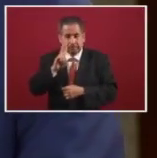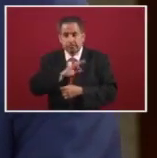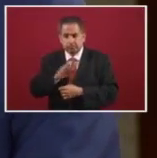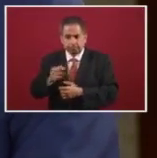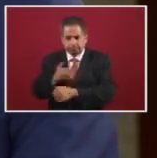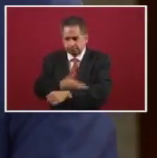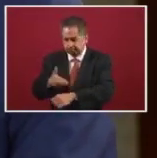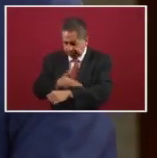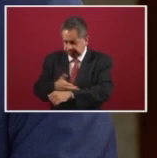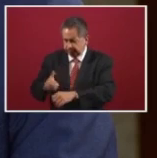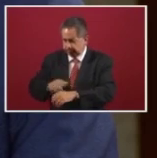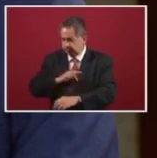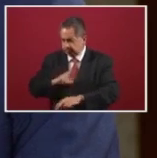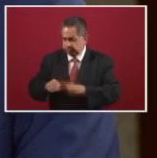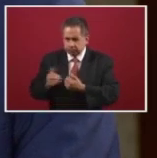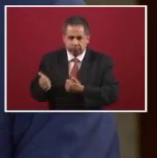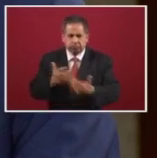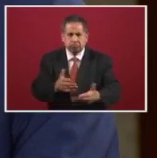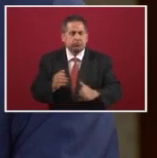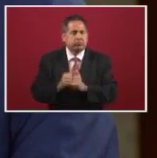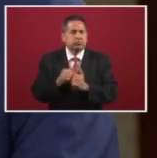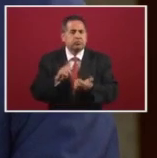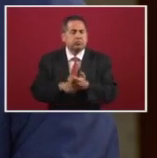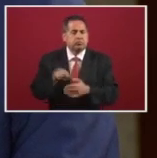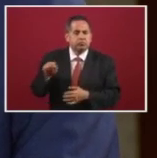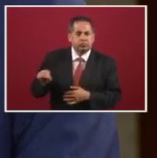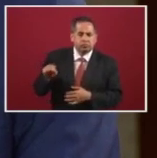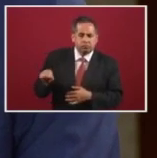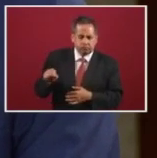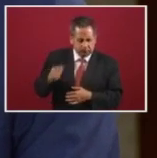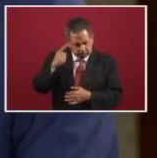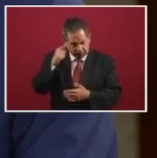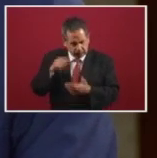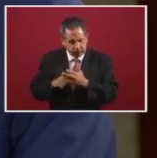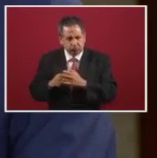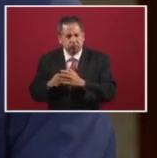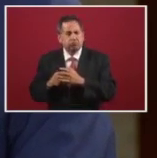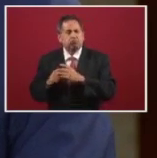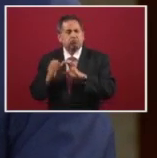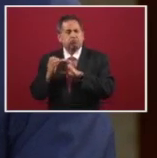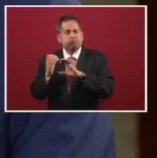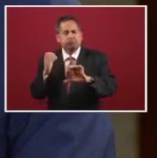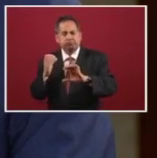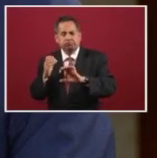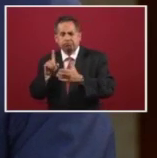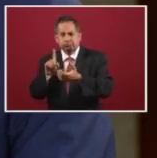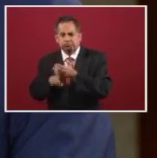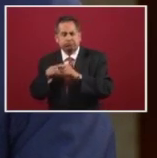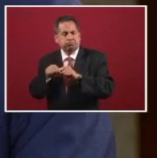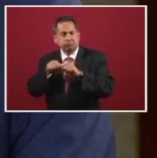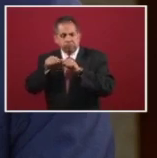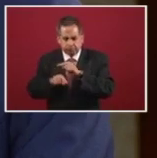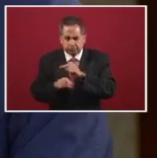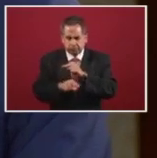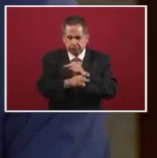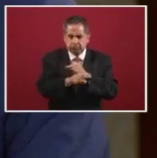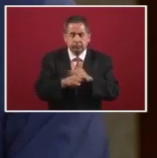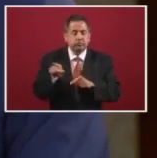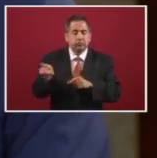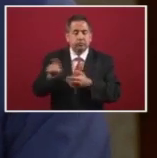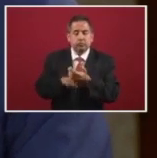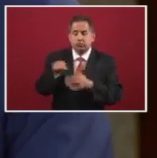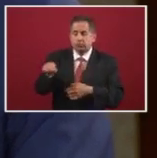hacer con un acueducto de la presa